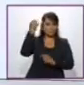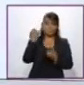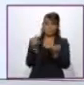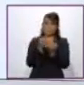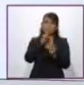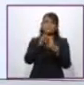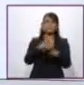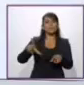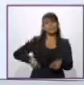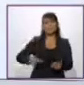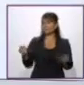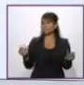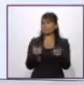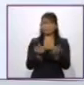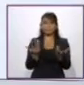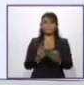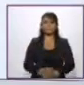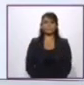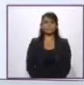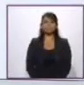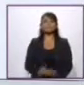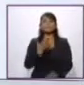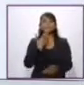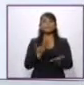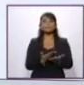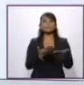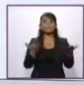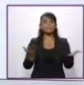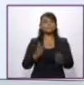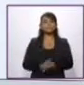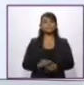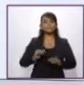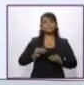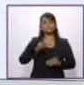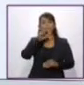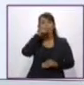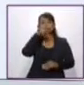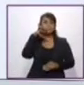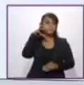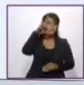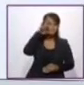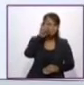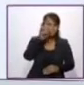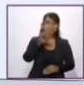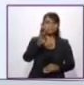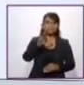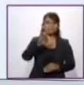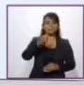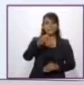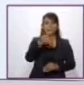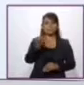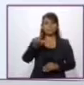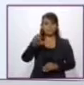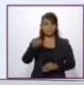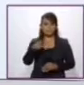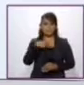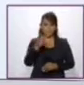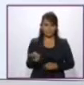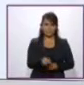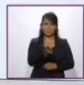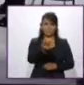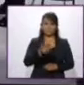Gracias, candidato. Escuchamos ahora a la candidata de Movimiento Ciudadano, Betty León. La pregunta,